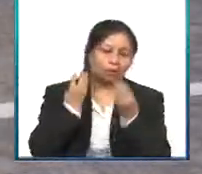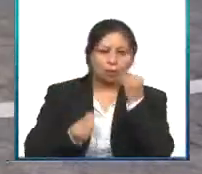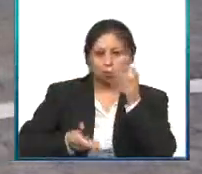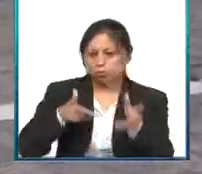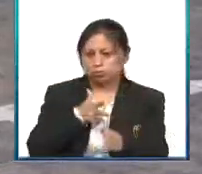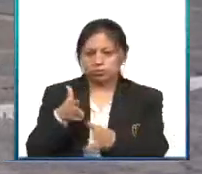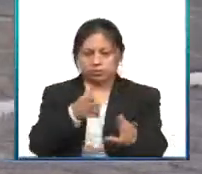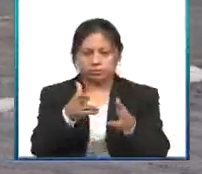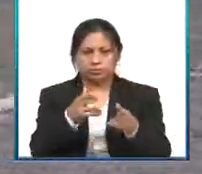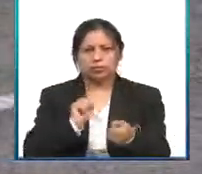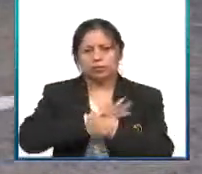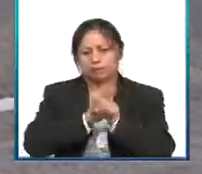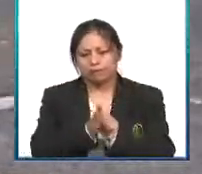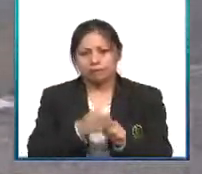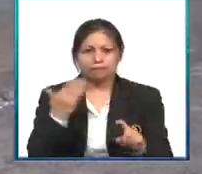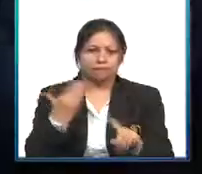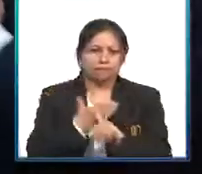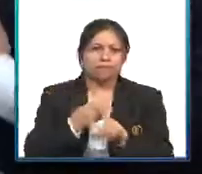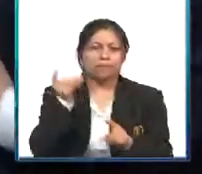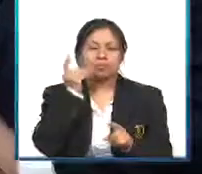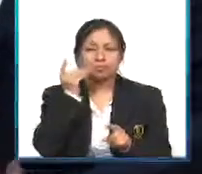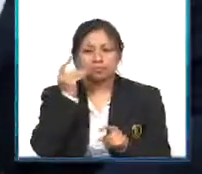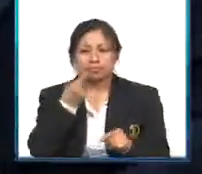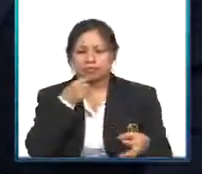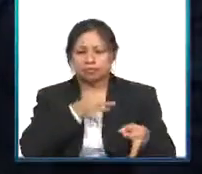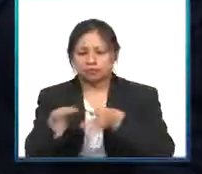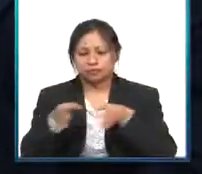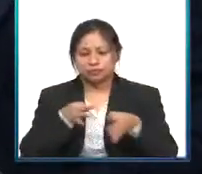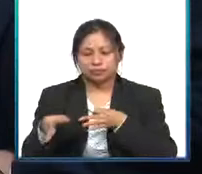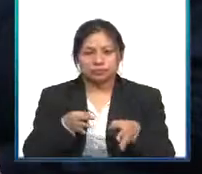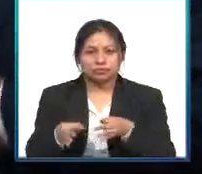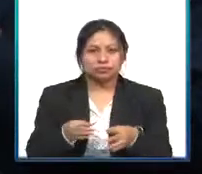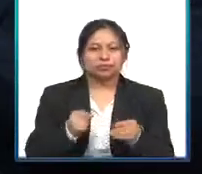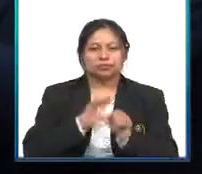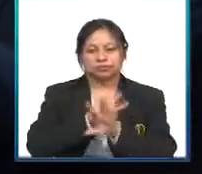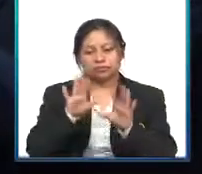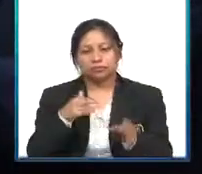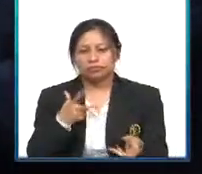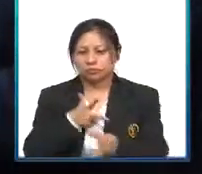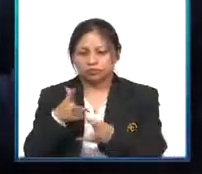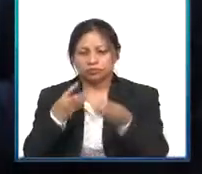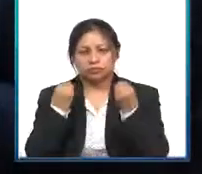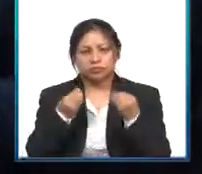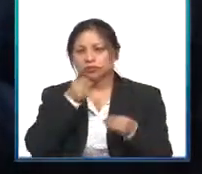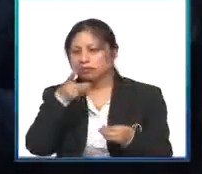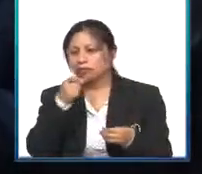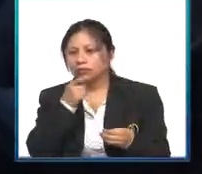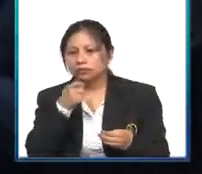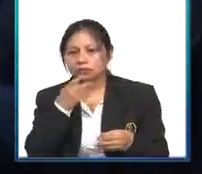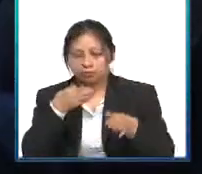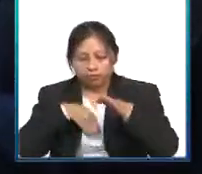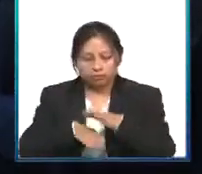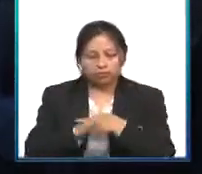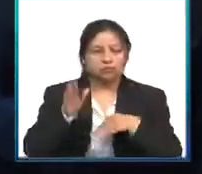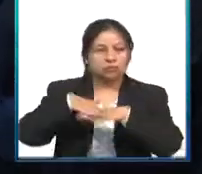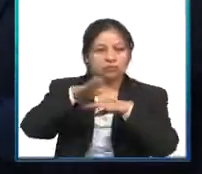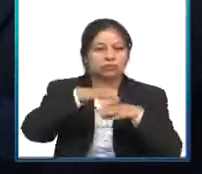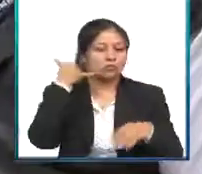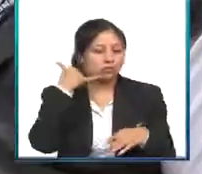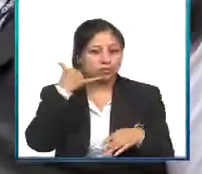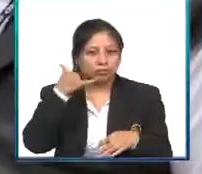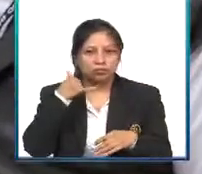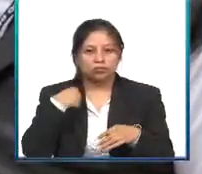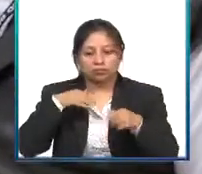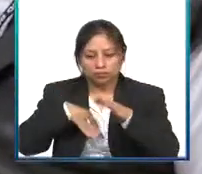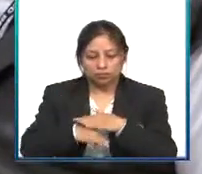la pandemia del COVID-19. El director Yusha explicó que la Dirección de Transporte ha recibido varias denuncias a través de llamadas telefónicas